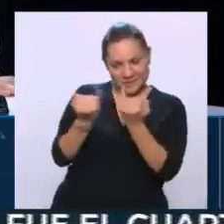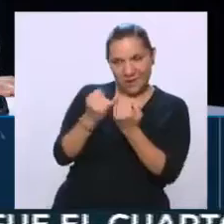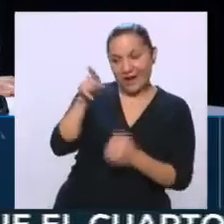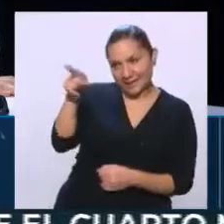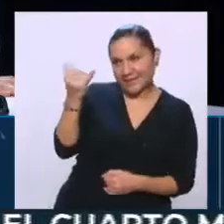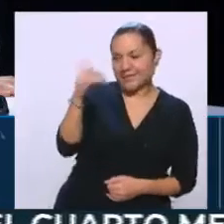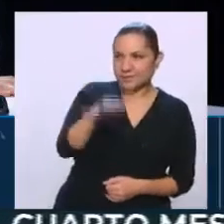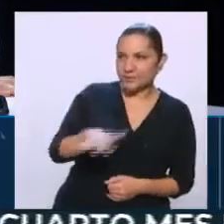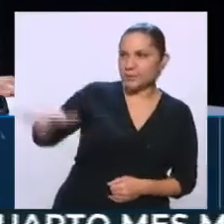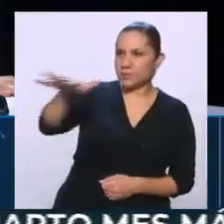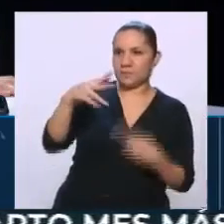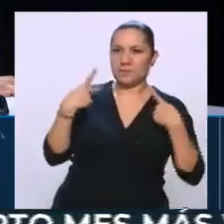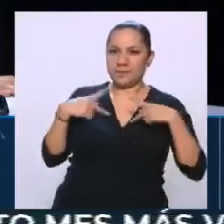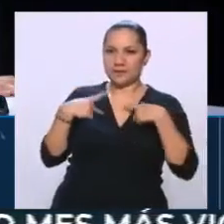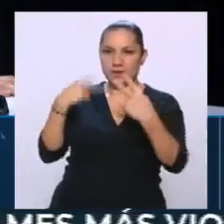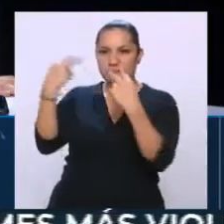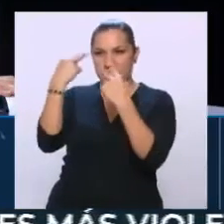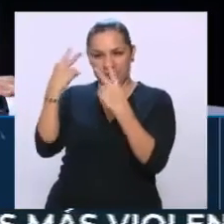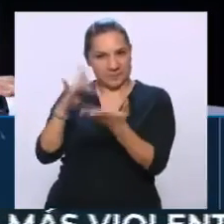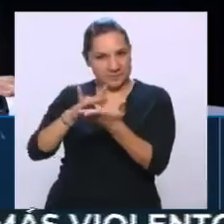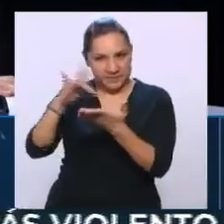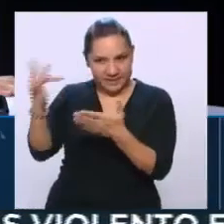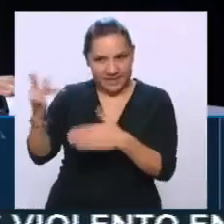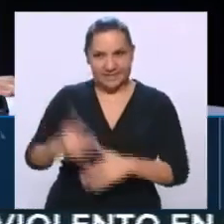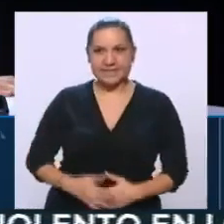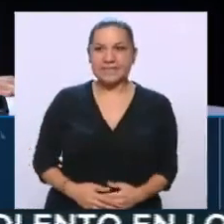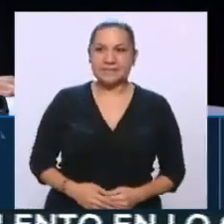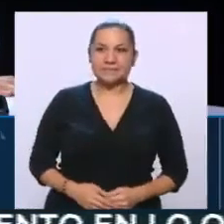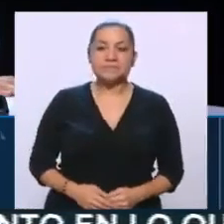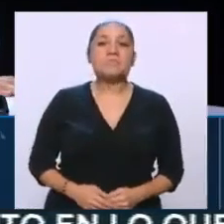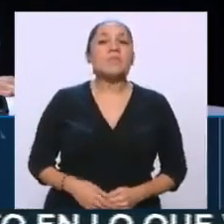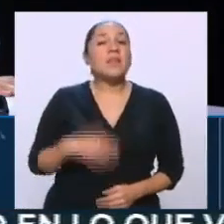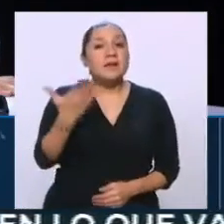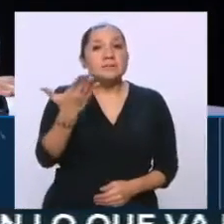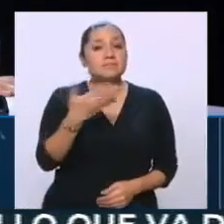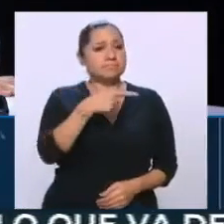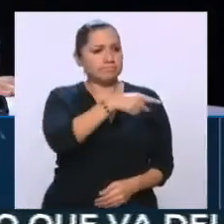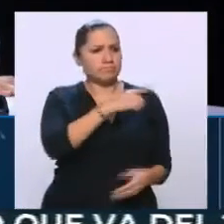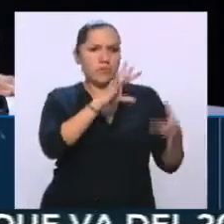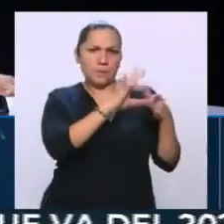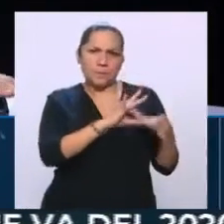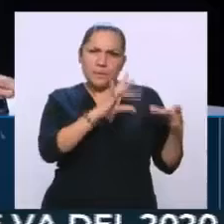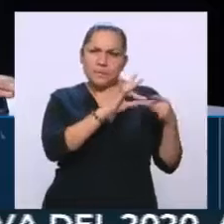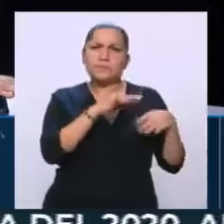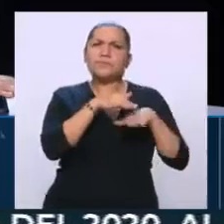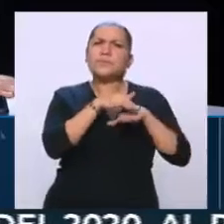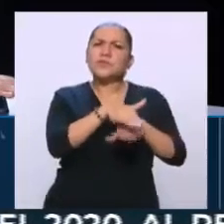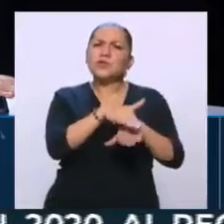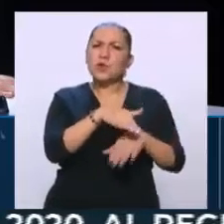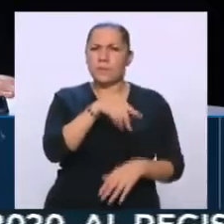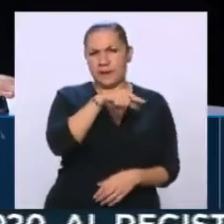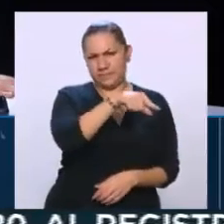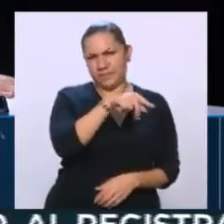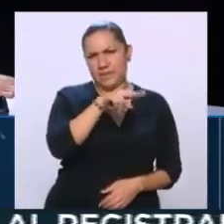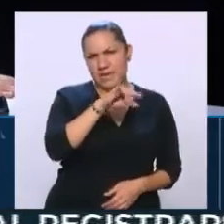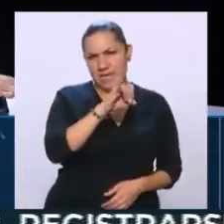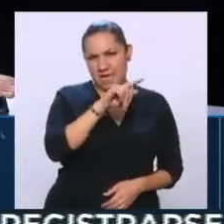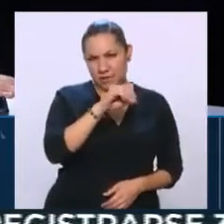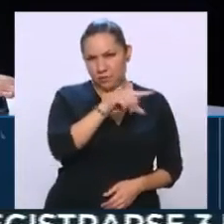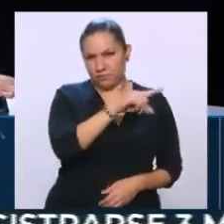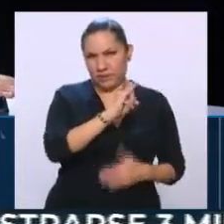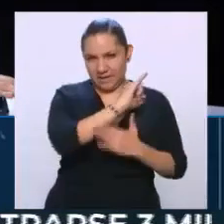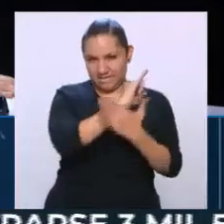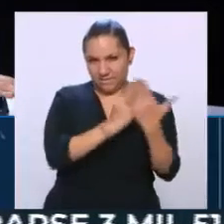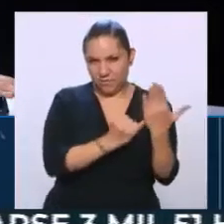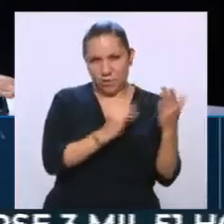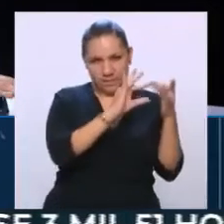claro. Bienvenido, Arturo. Bueno, pues estábamos viendo esto del informe de Santiago Nieto. Es claro que